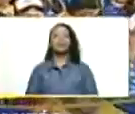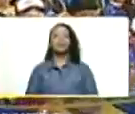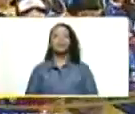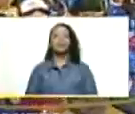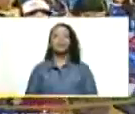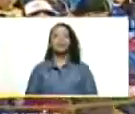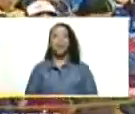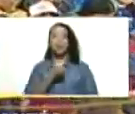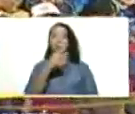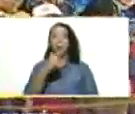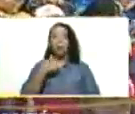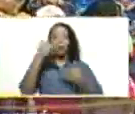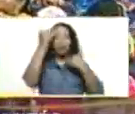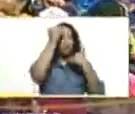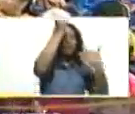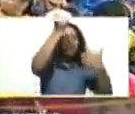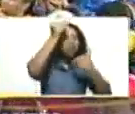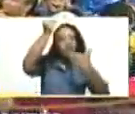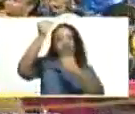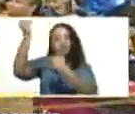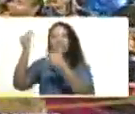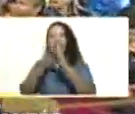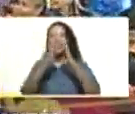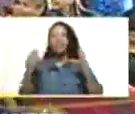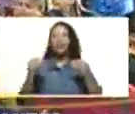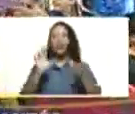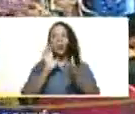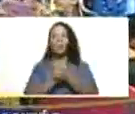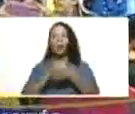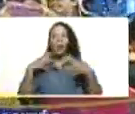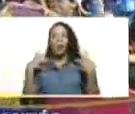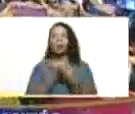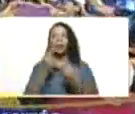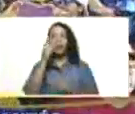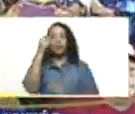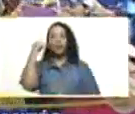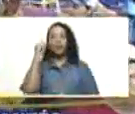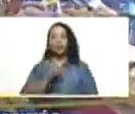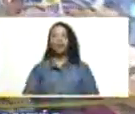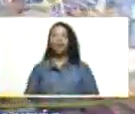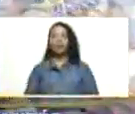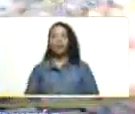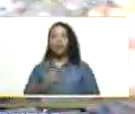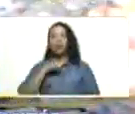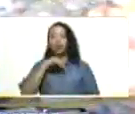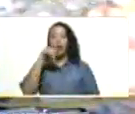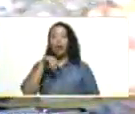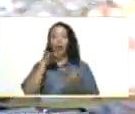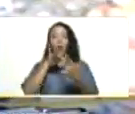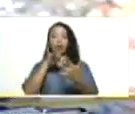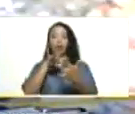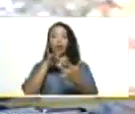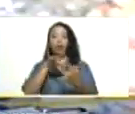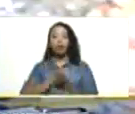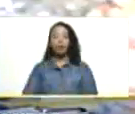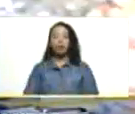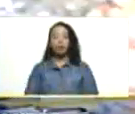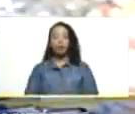pues. Bueno, mis saludos a todas, a todos, compañeros, compañeras. Estamos conectados